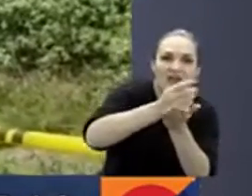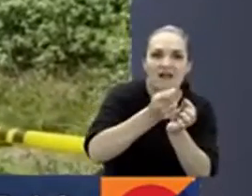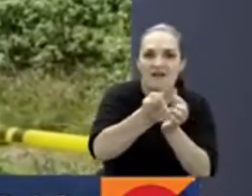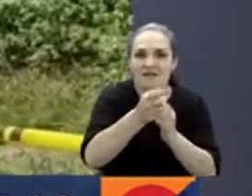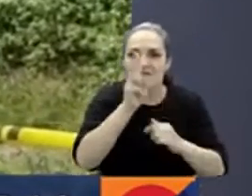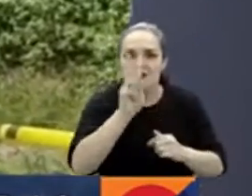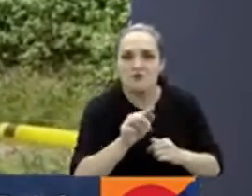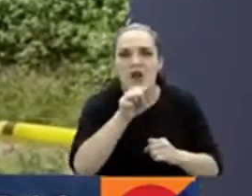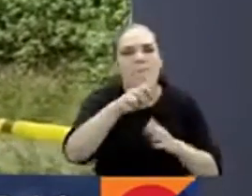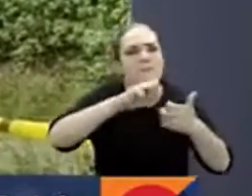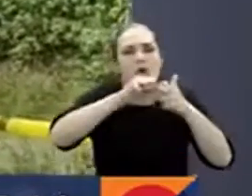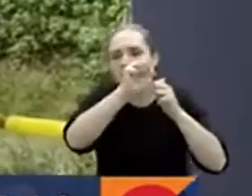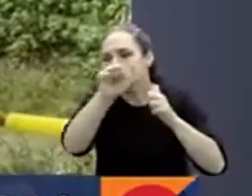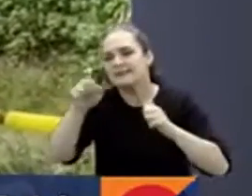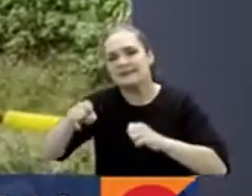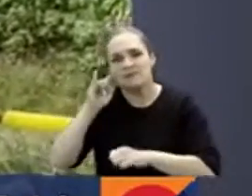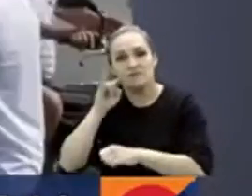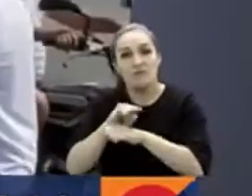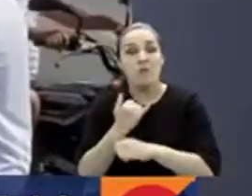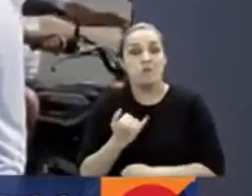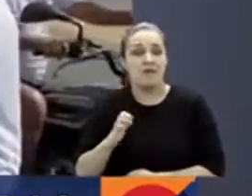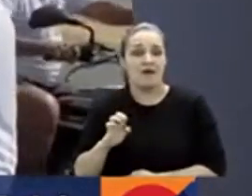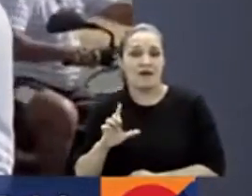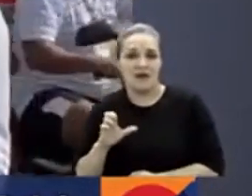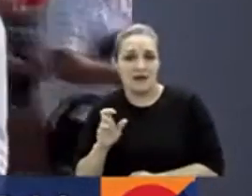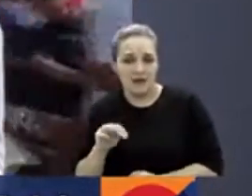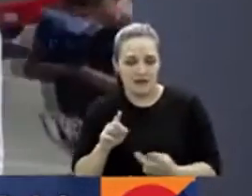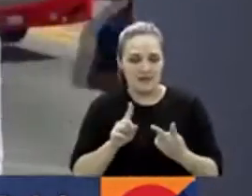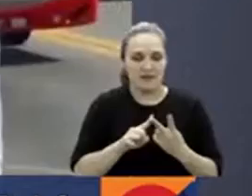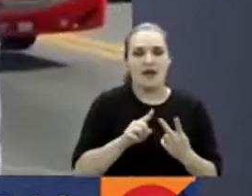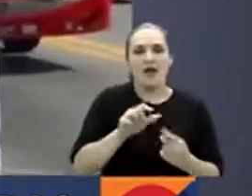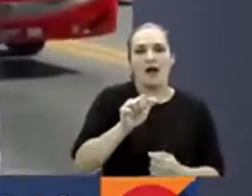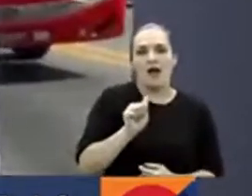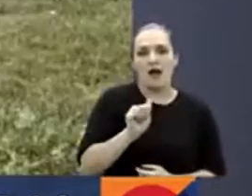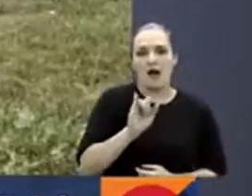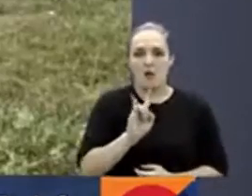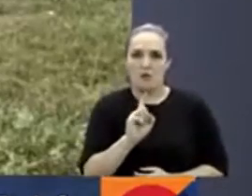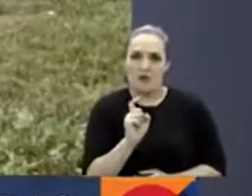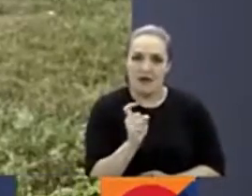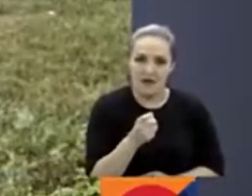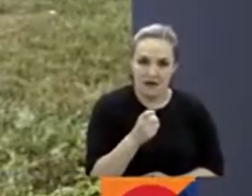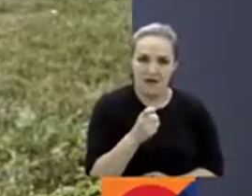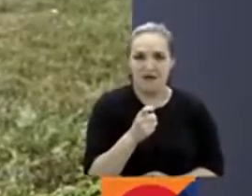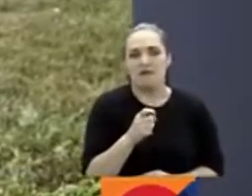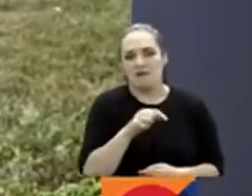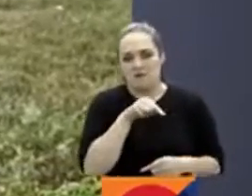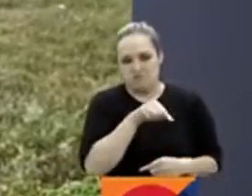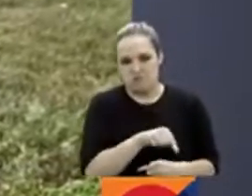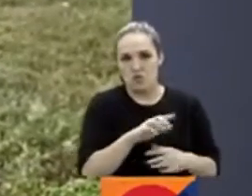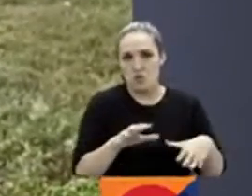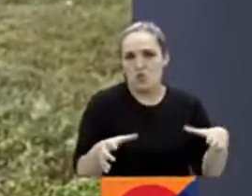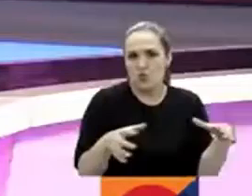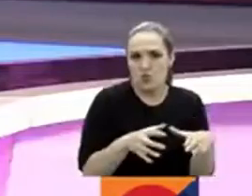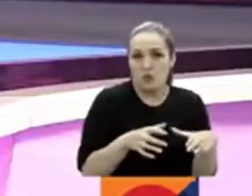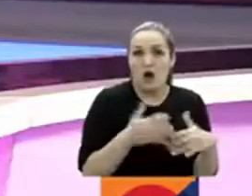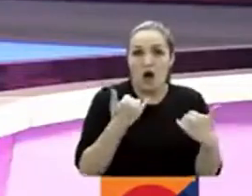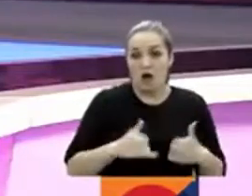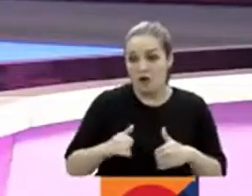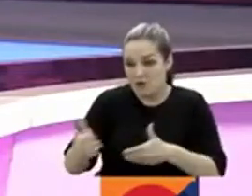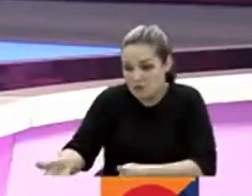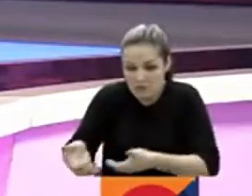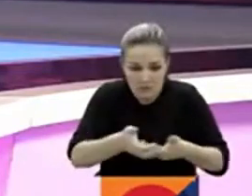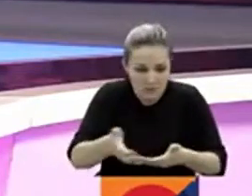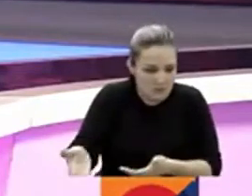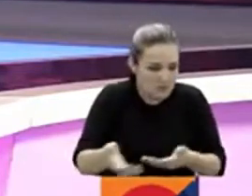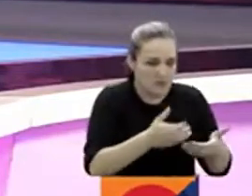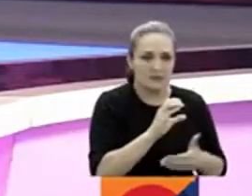hay presencia de integrantes del ELN y las autodefensas gaitanistas de Colombia. Los restos son analizados por el CTI de la Fiscalía. De